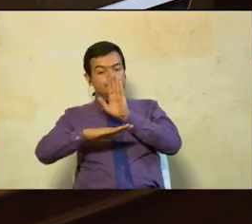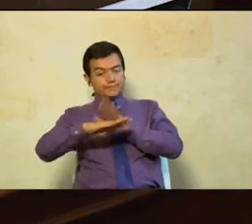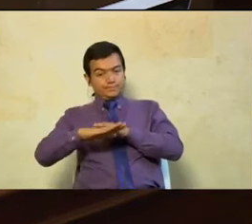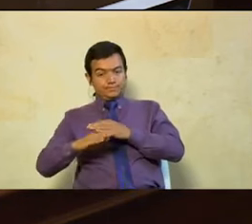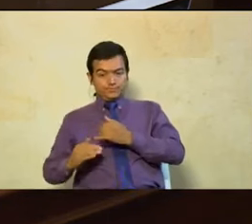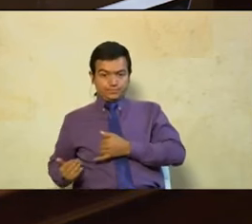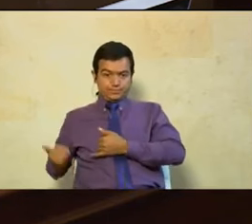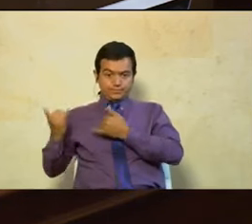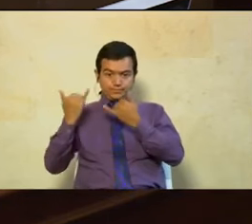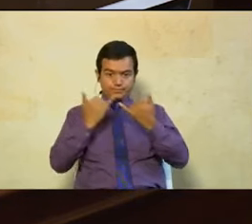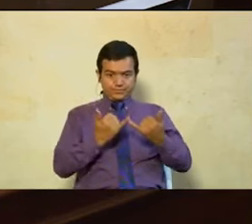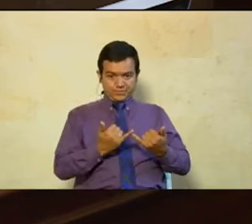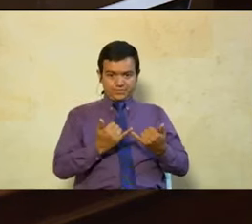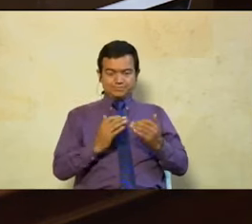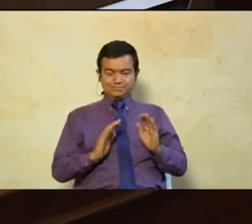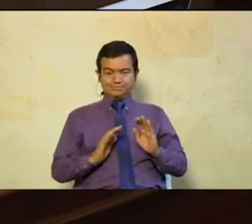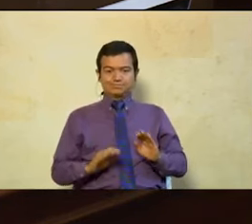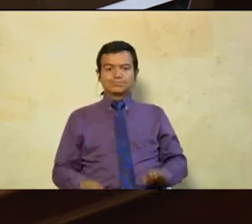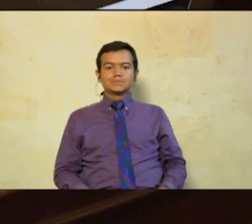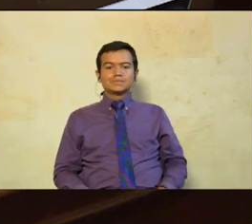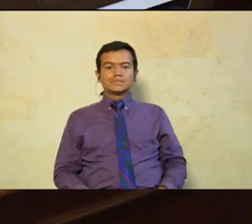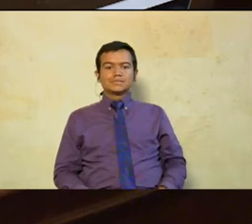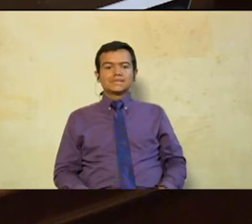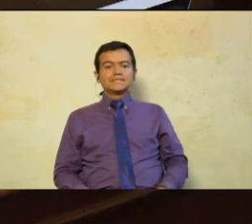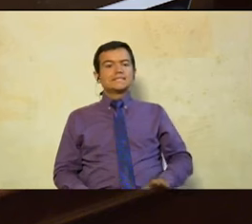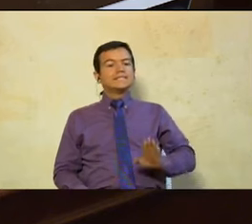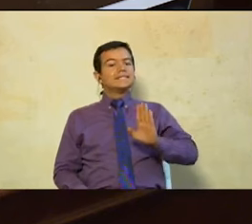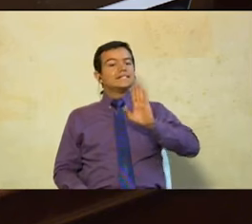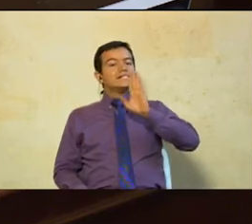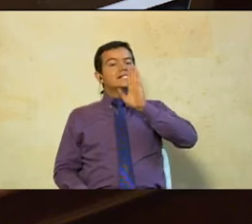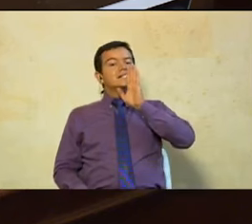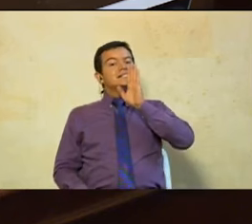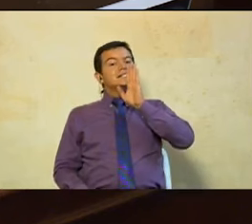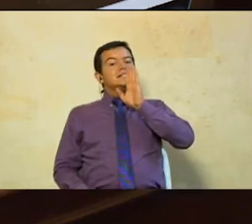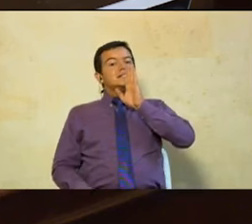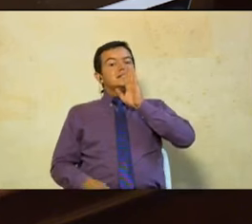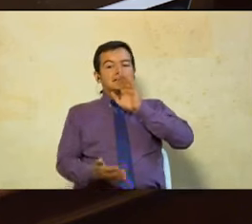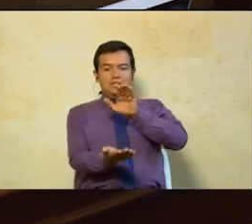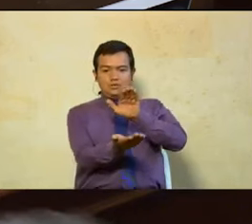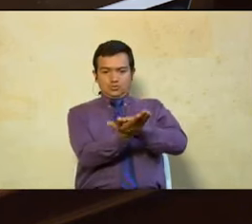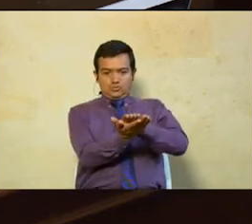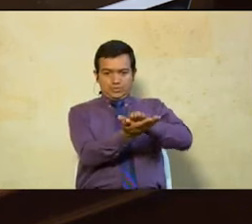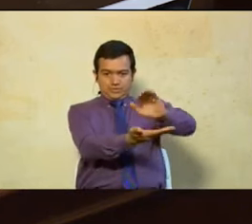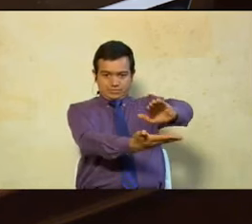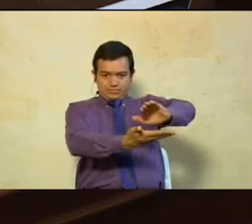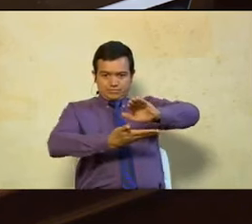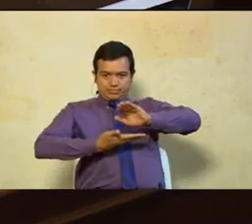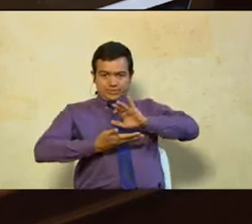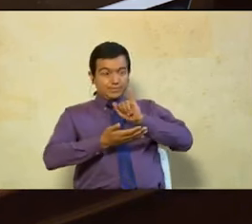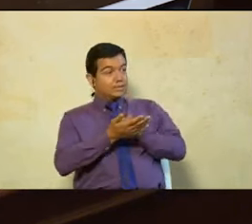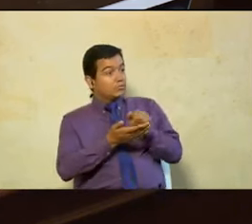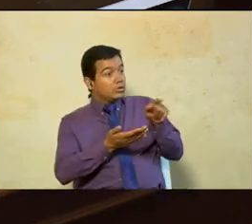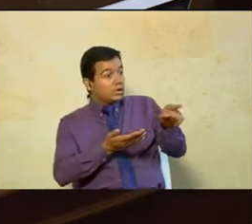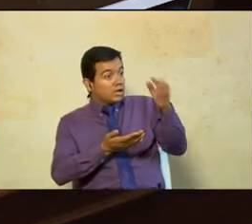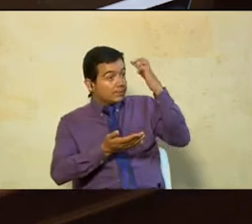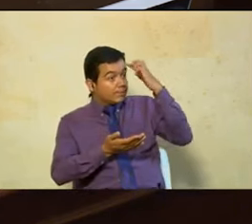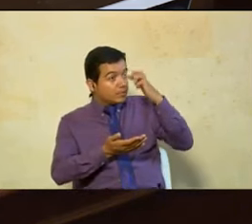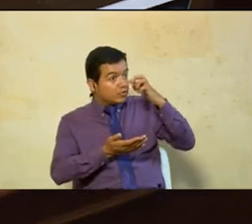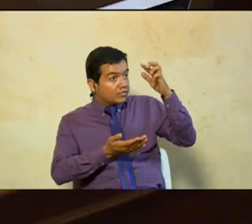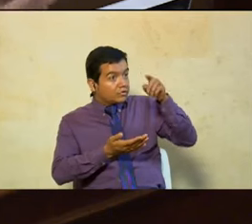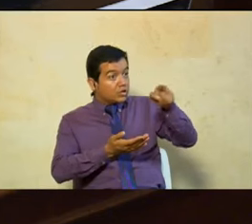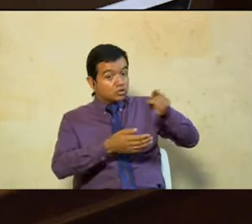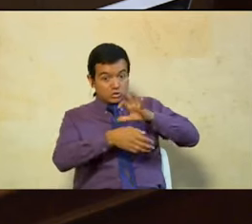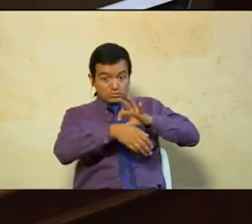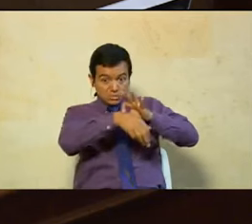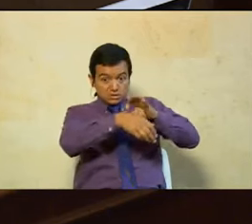quienes hacen la primera el recibimiento de la documentación de Los profesionales